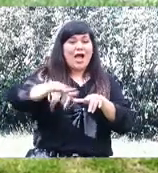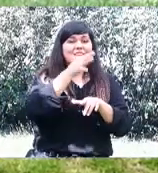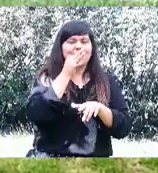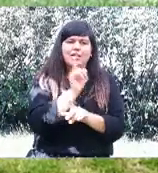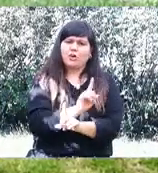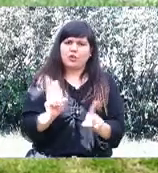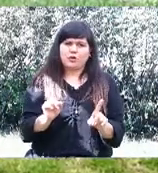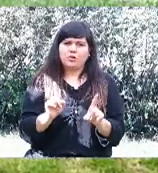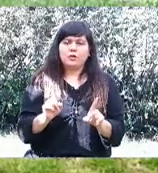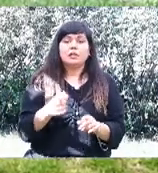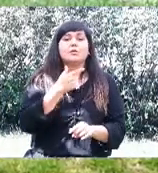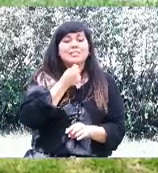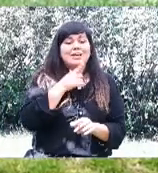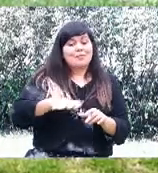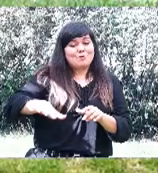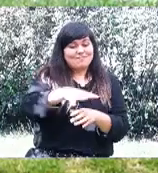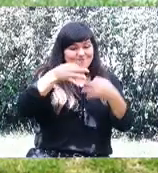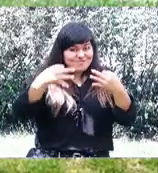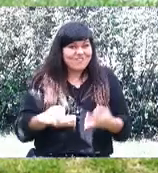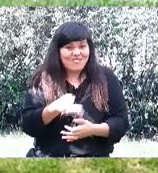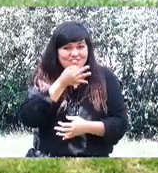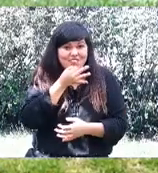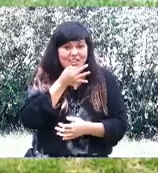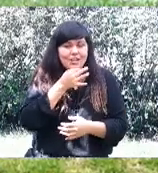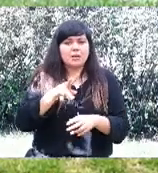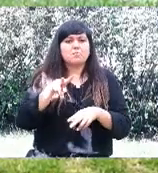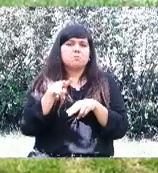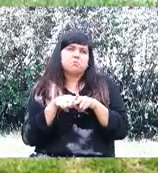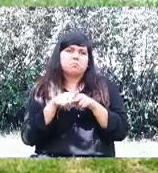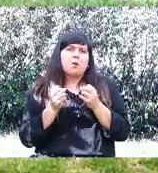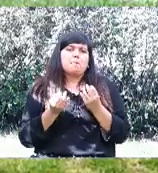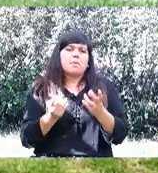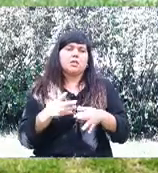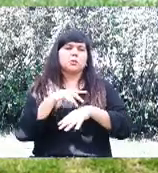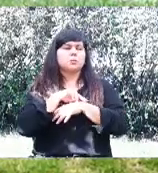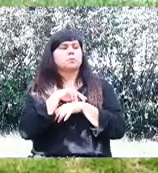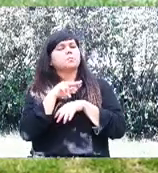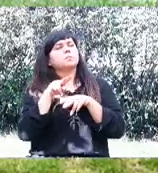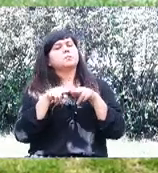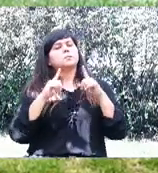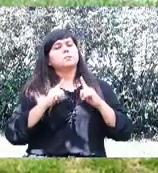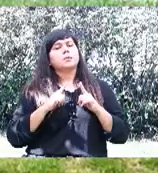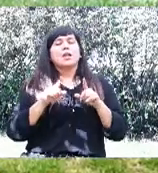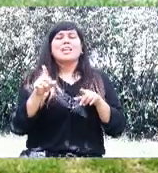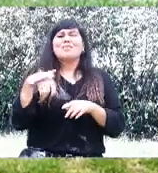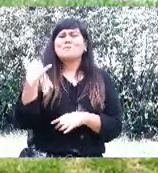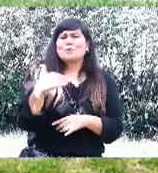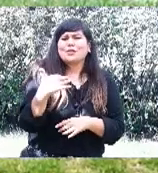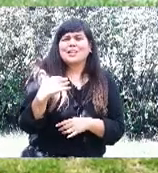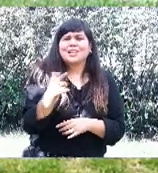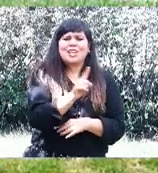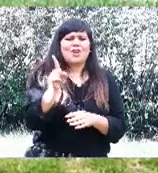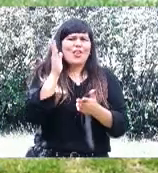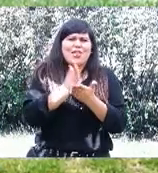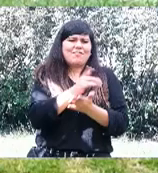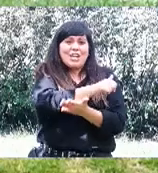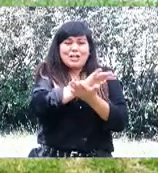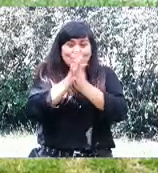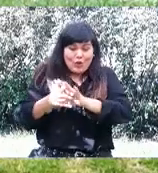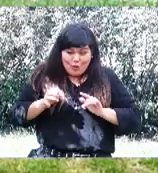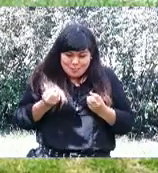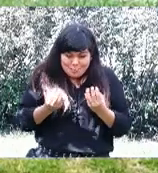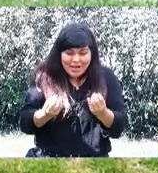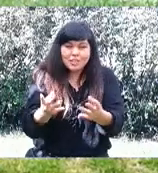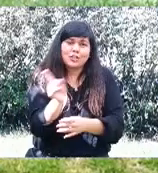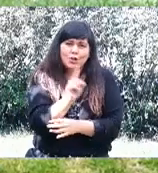ya pero si queremos áreas verdes donde la gente pueda echarse en el pasto No es cierto punto importante también no todo tiene que ser pasto ya sino que